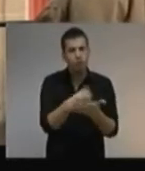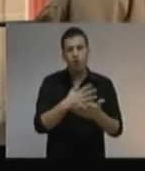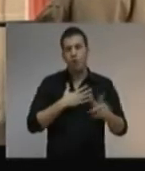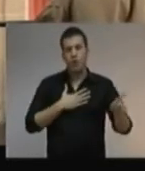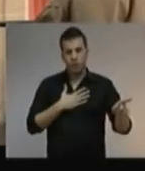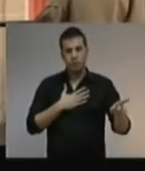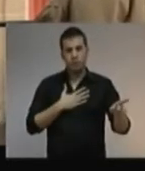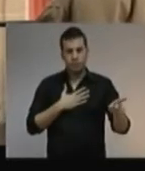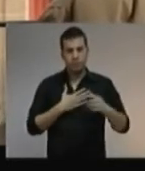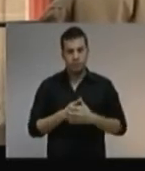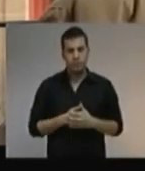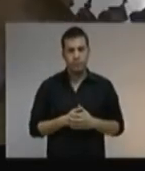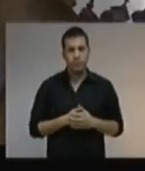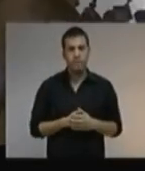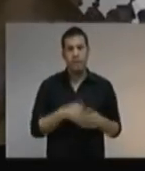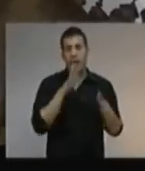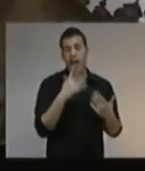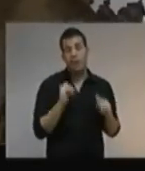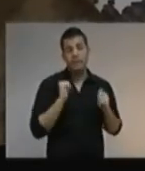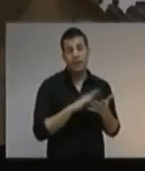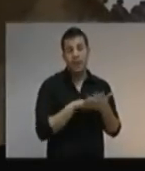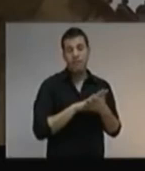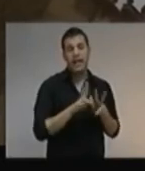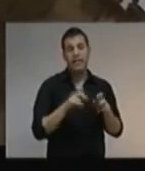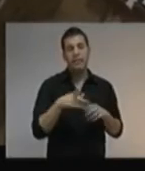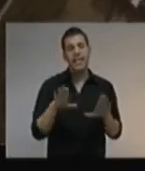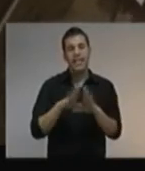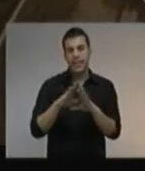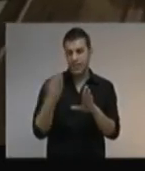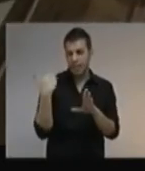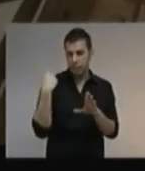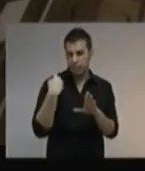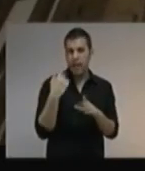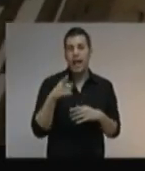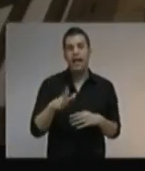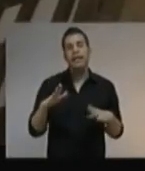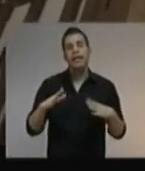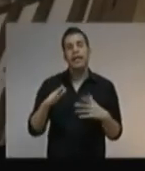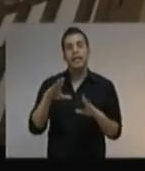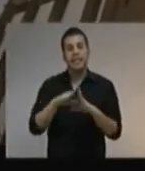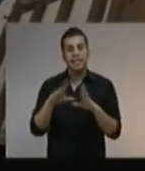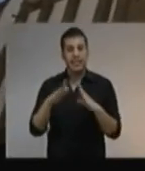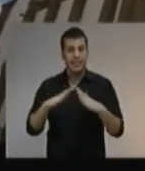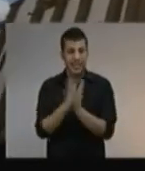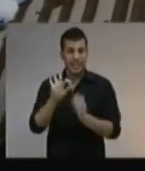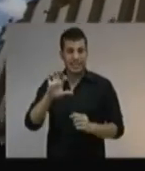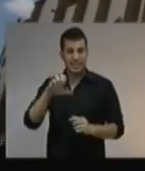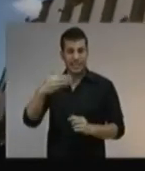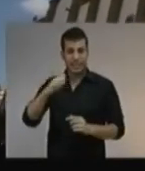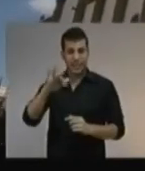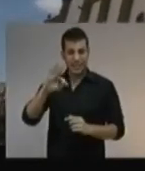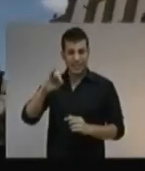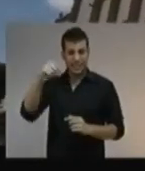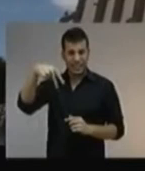villa de Agüimes. Y podríamos empezar hablando de la iglesia que tenemos a nuestras espaldas, es la iglesia parroquial de San Sebastián. Esta